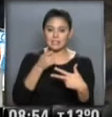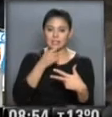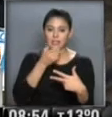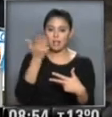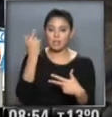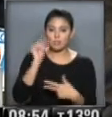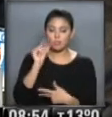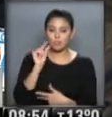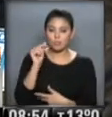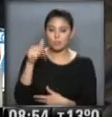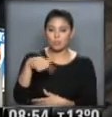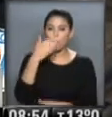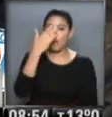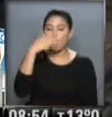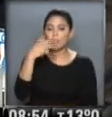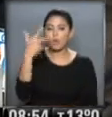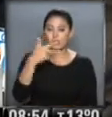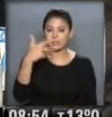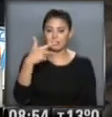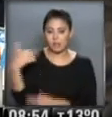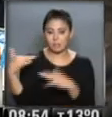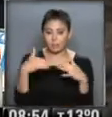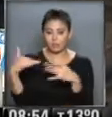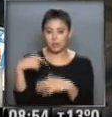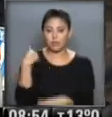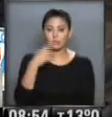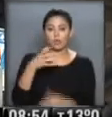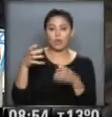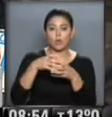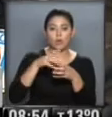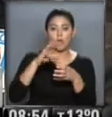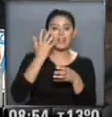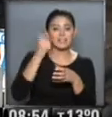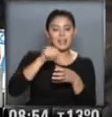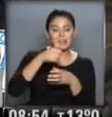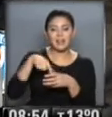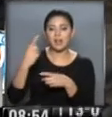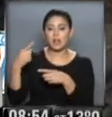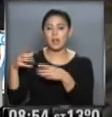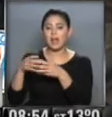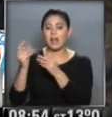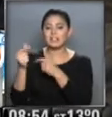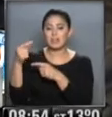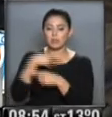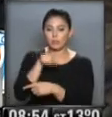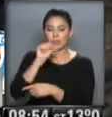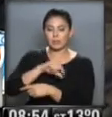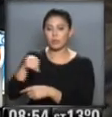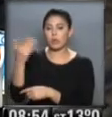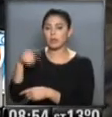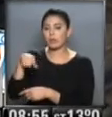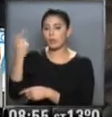reciente, que son los últimos 3 partidos, le ganamos a Tigre, perdimos con el Arsenal y empatamos el otro